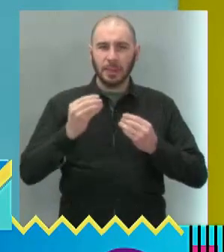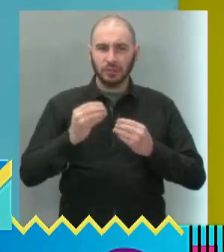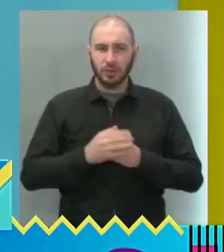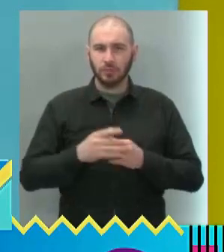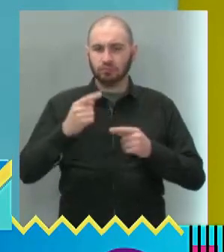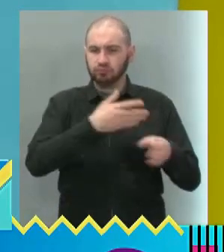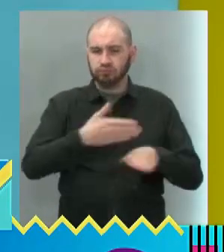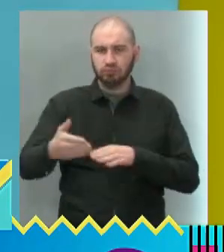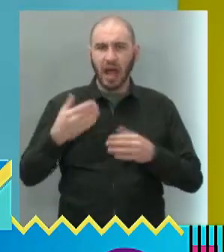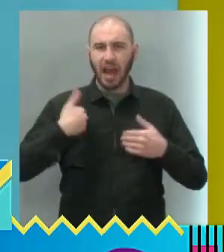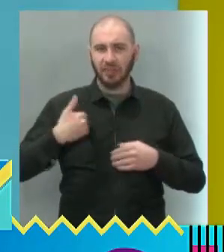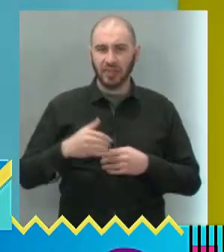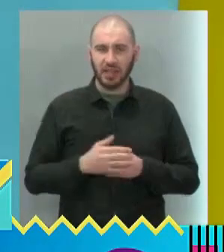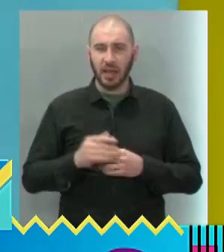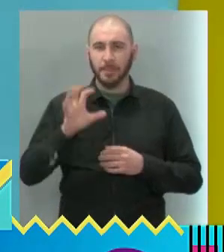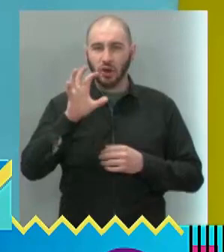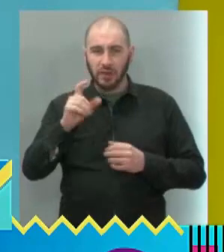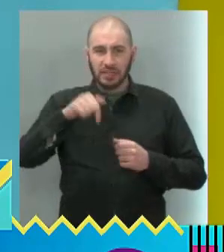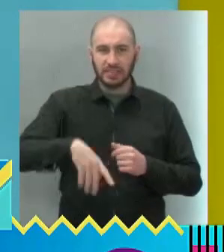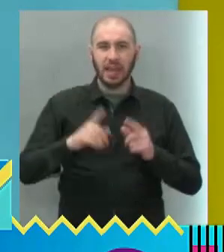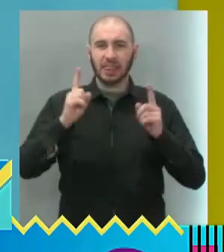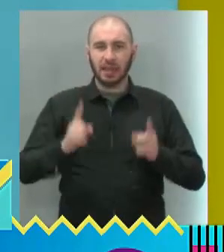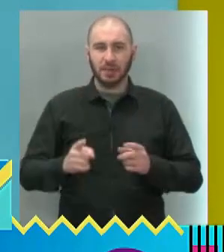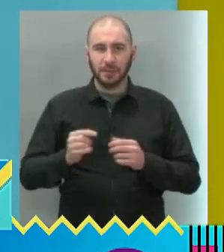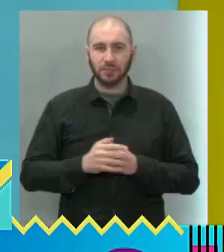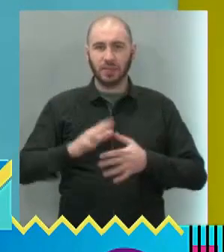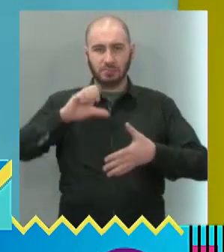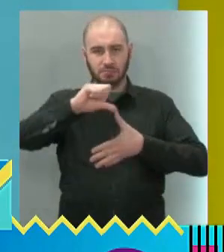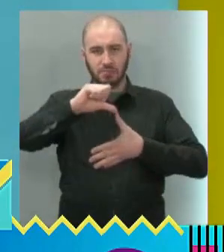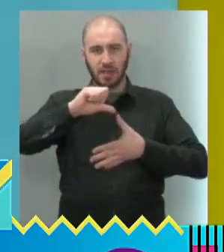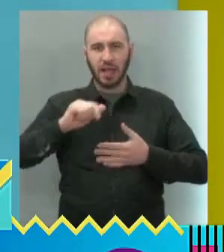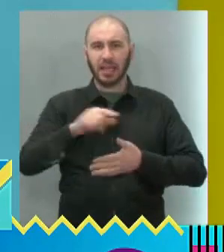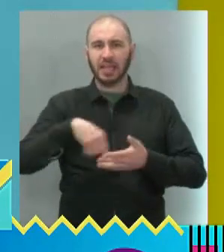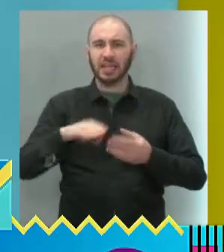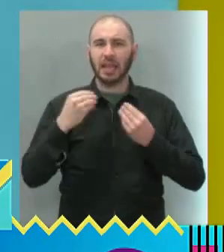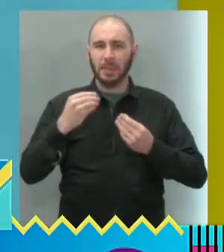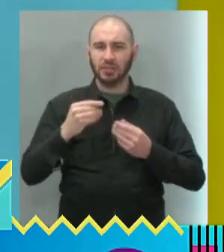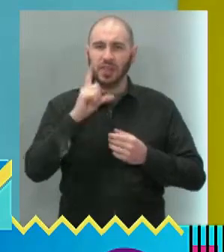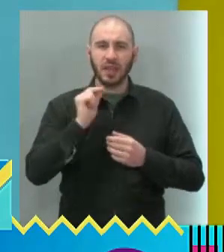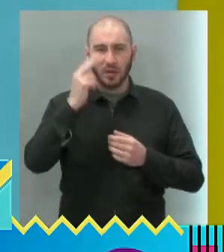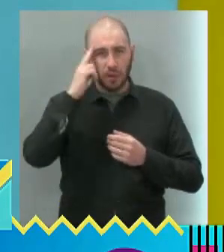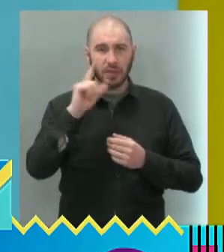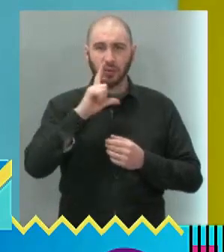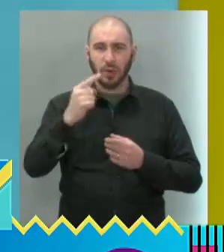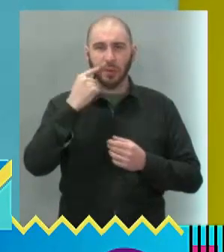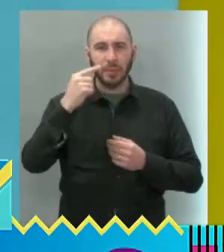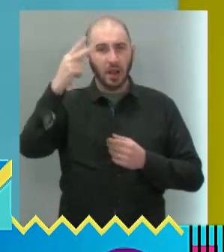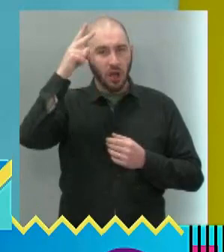qué acontecía en Argentina, en la provincia y también a nivel de América Latina, qué sucedía ese 9 de julio